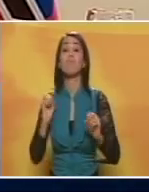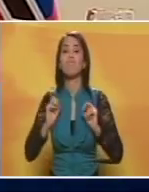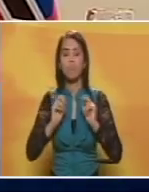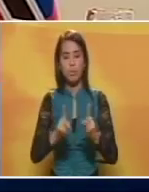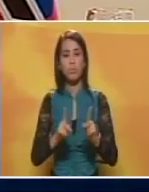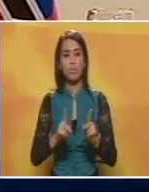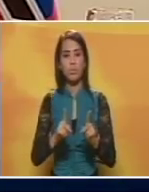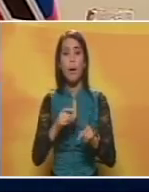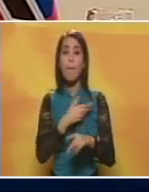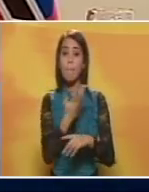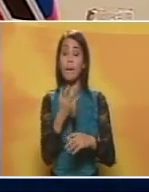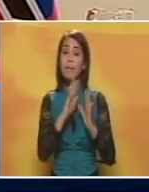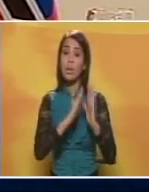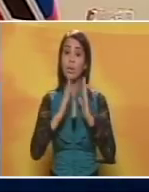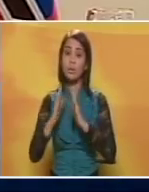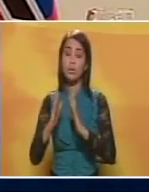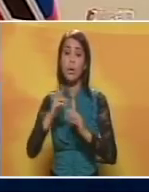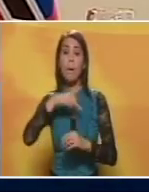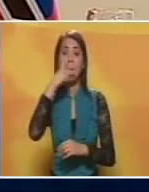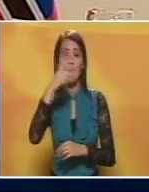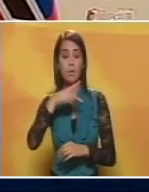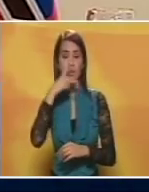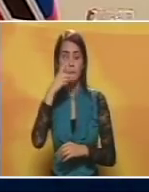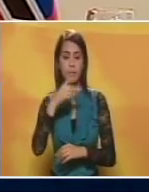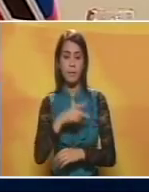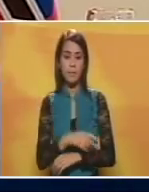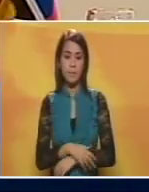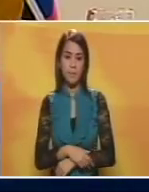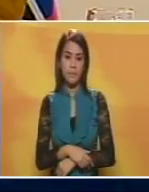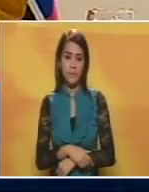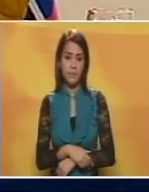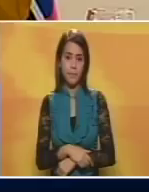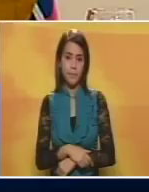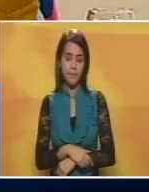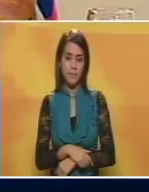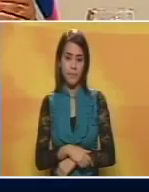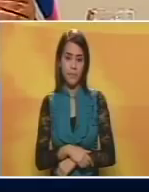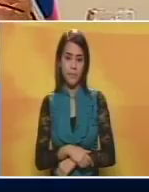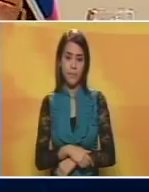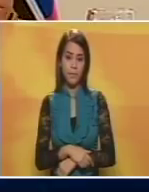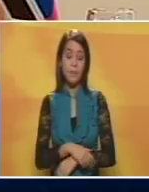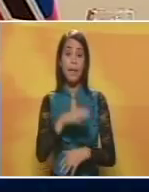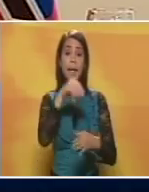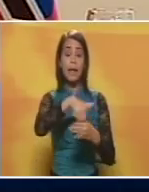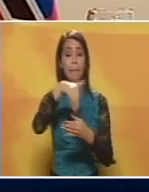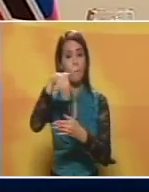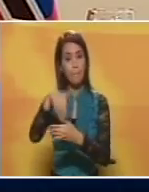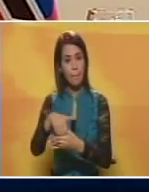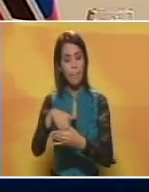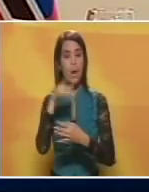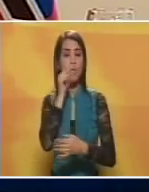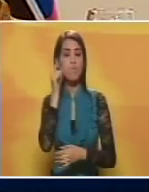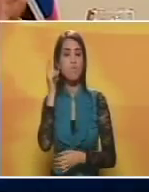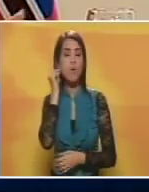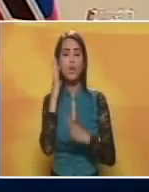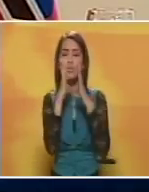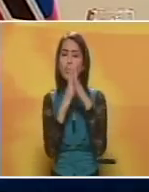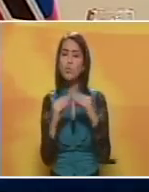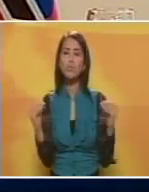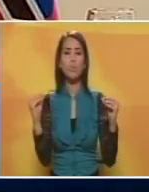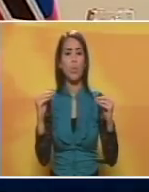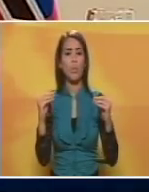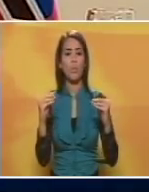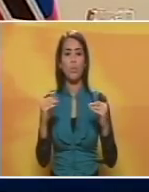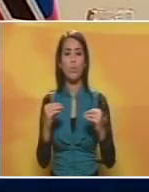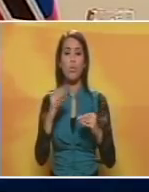oportunidad para que las organizaciones con fines políticos, las electoras y los electores y todo el que